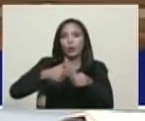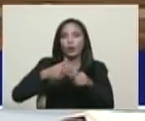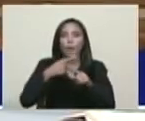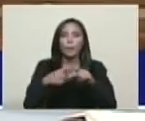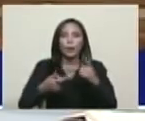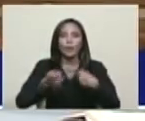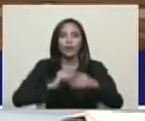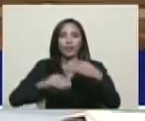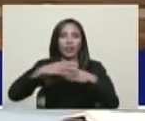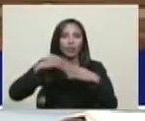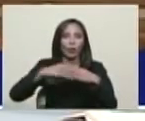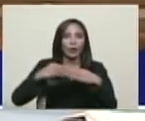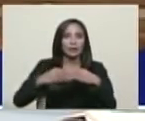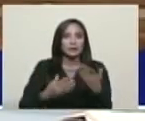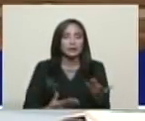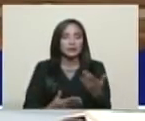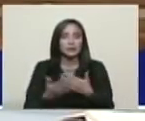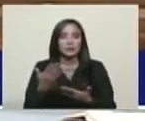dólar,